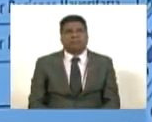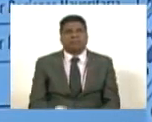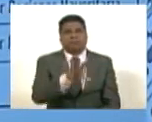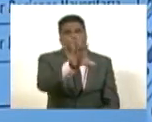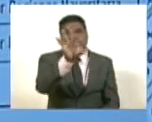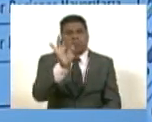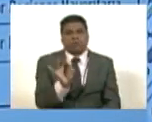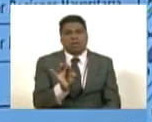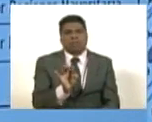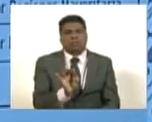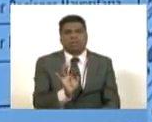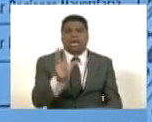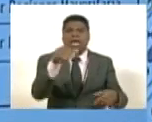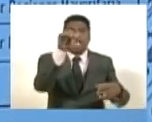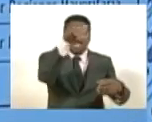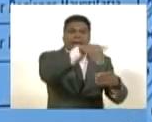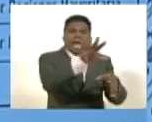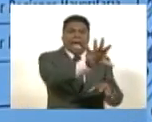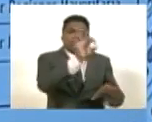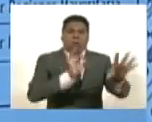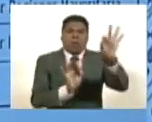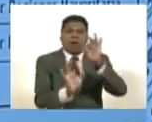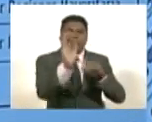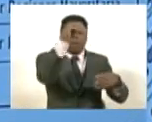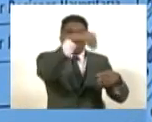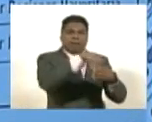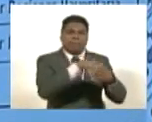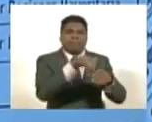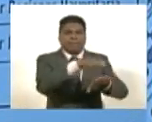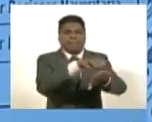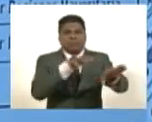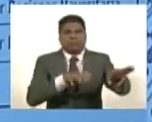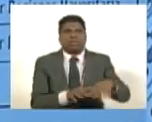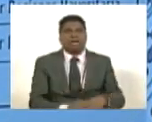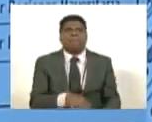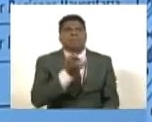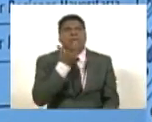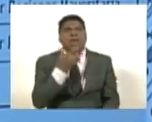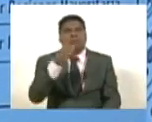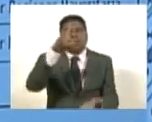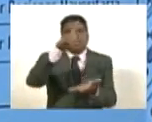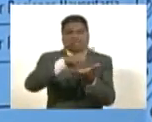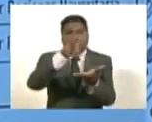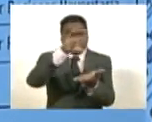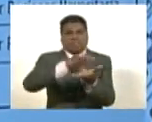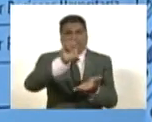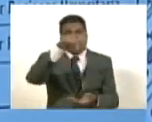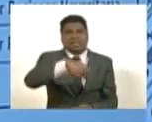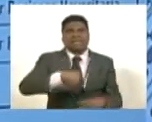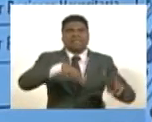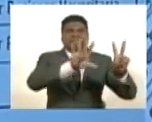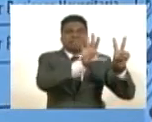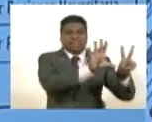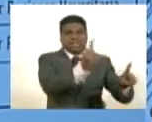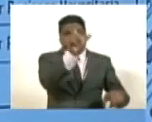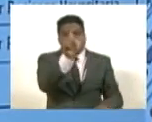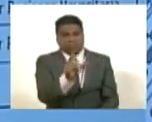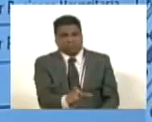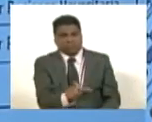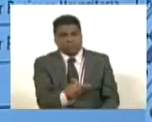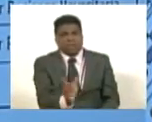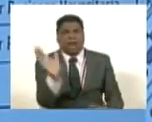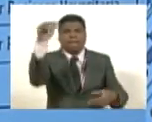es nominal por regiones mayoritarias. Vale decir entonces que en la región capital los 7 candidatos o candidatas